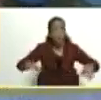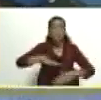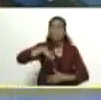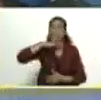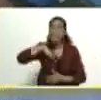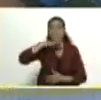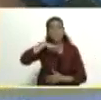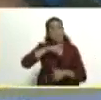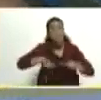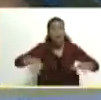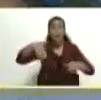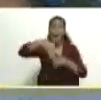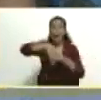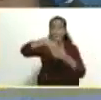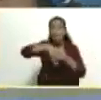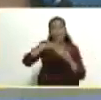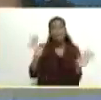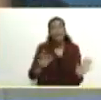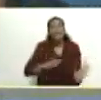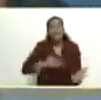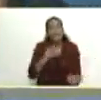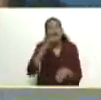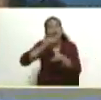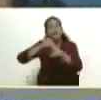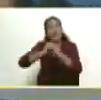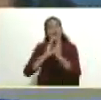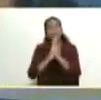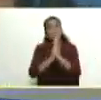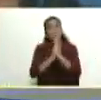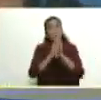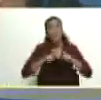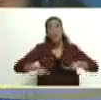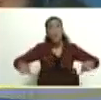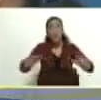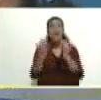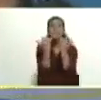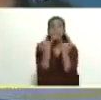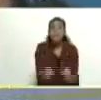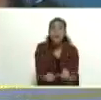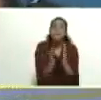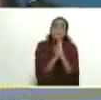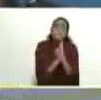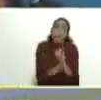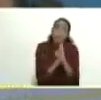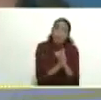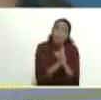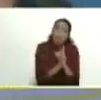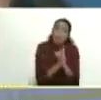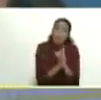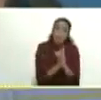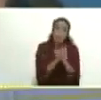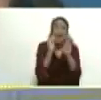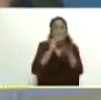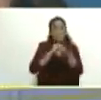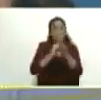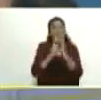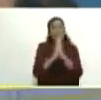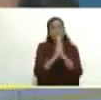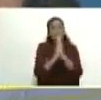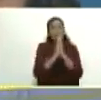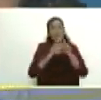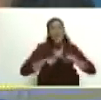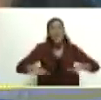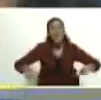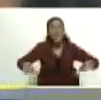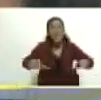suficientes para eso. Queremos y estamos solicitando en este momento, encarecidamente, tenemos un espacio a